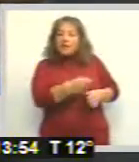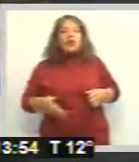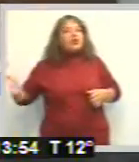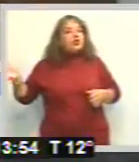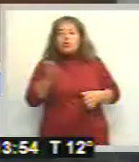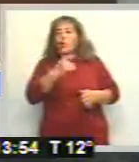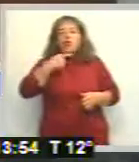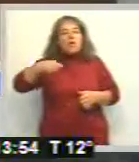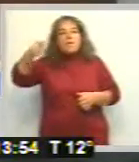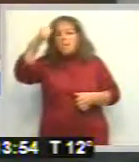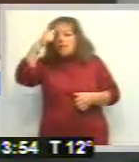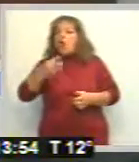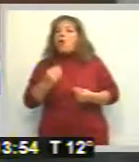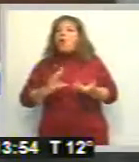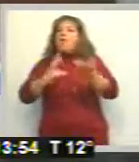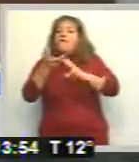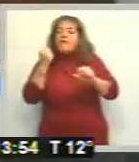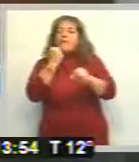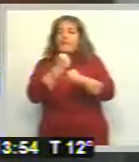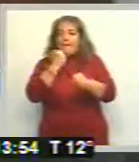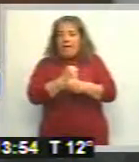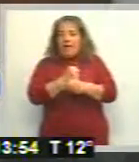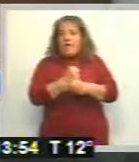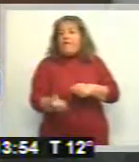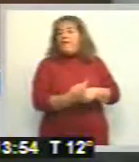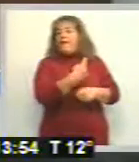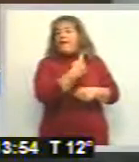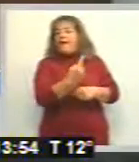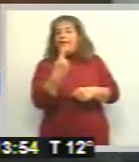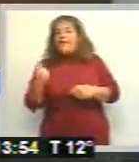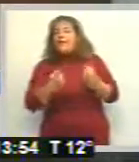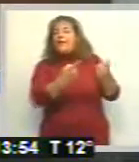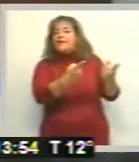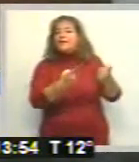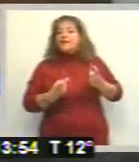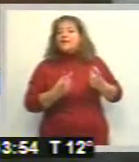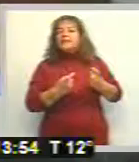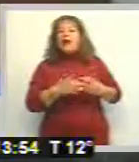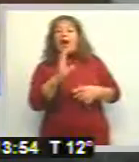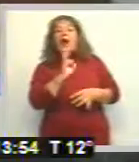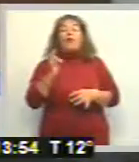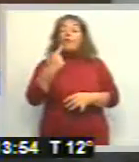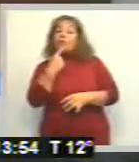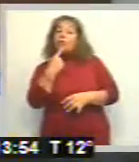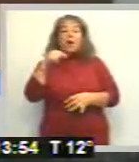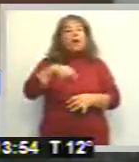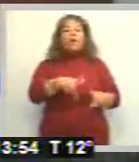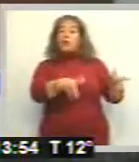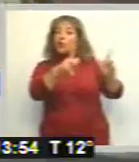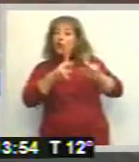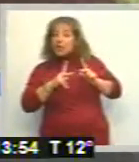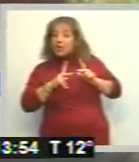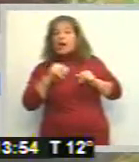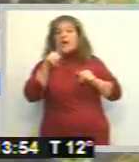mes, cómo vamos avanzando en cada una de las necesidades o inquietudes que hoy nos acerquen y que se